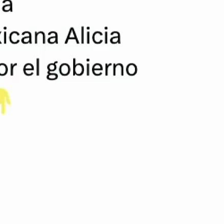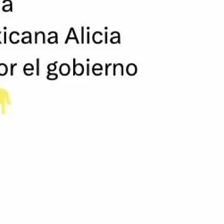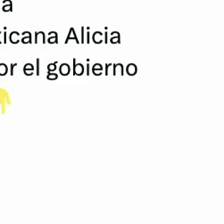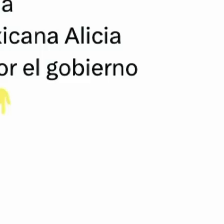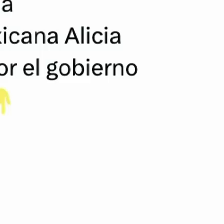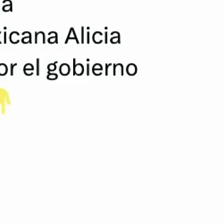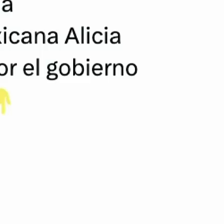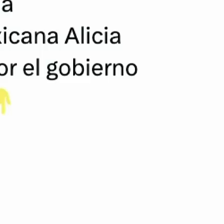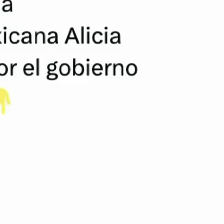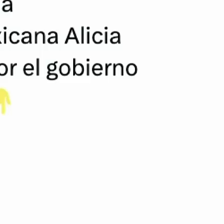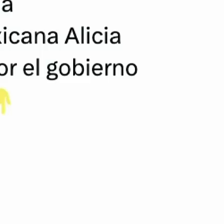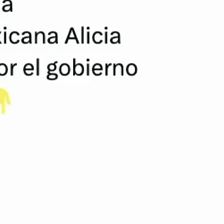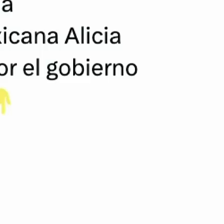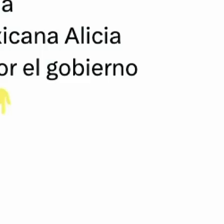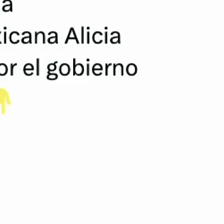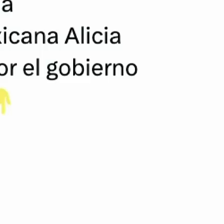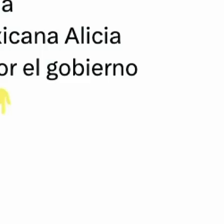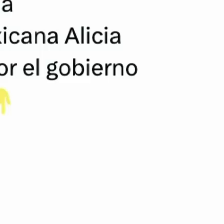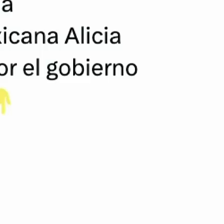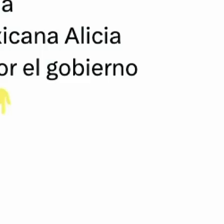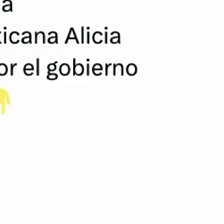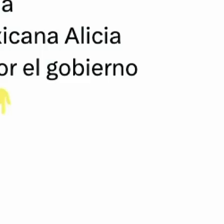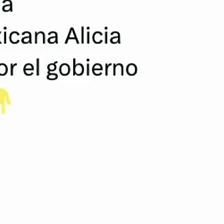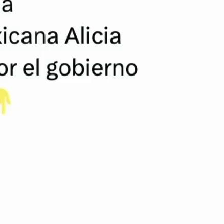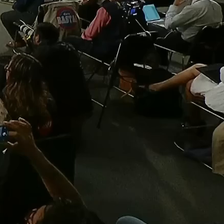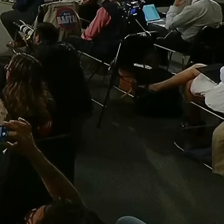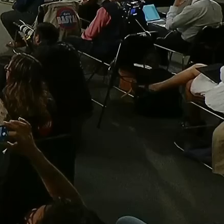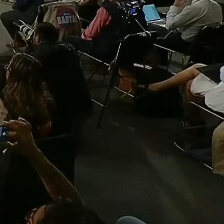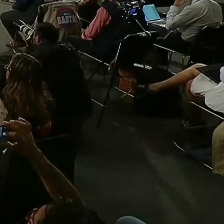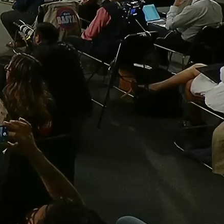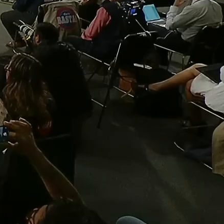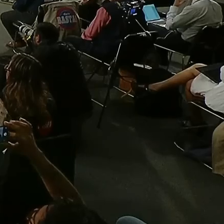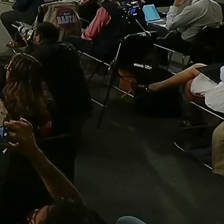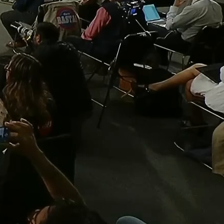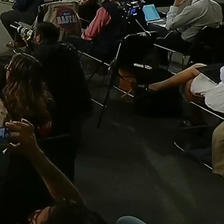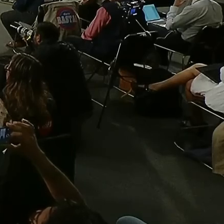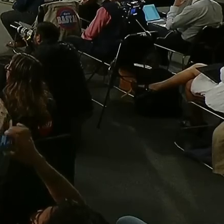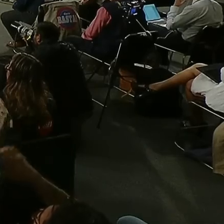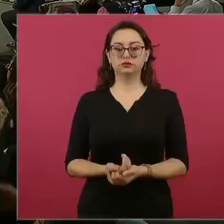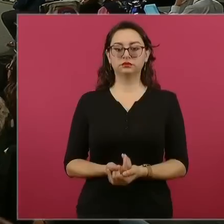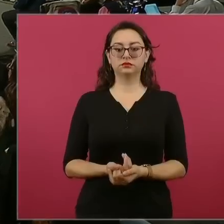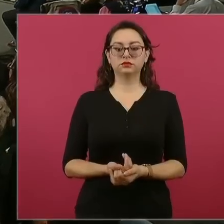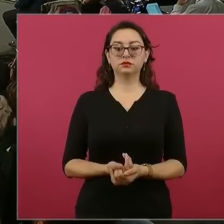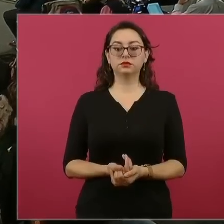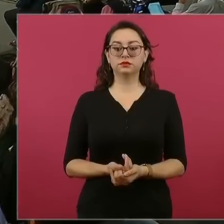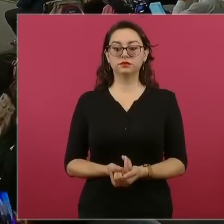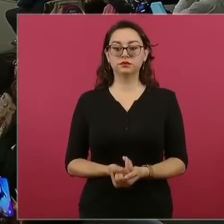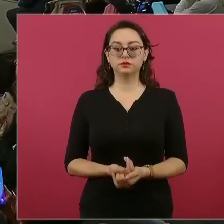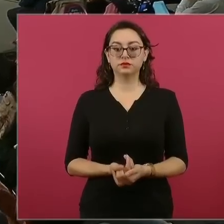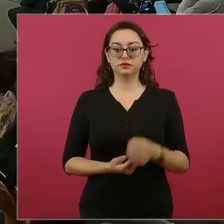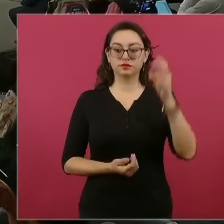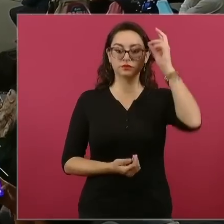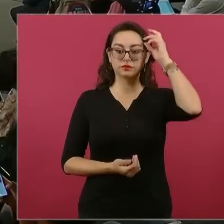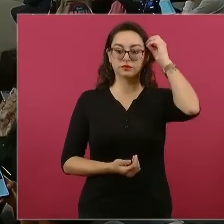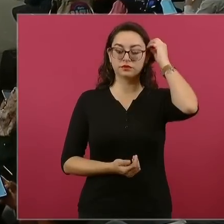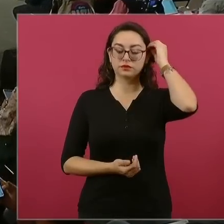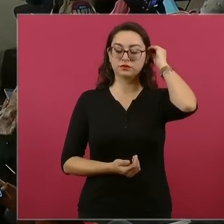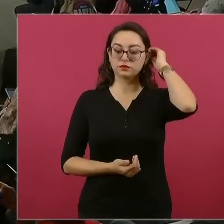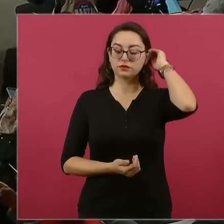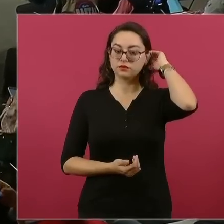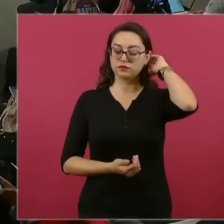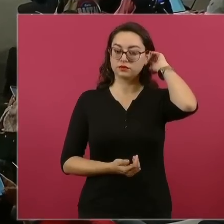de AMLO como simpatizante comunista. No, pero esto fue antes.